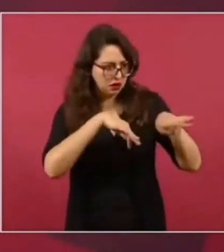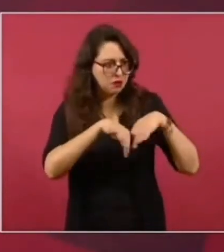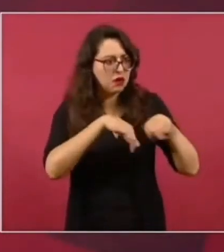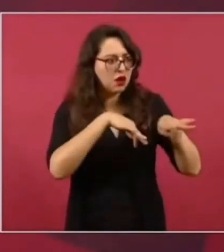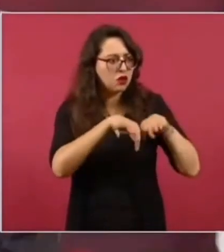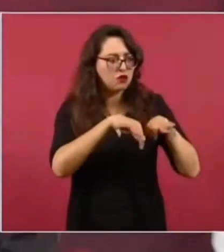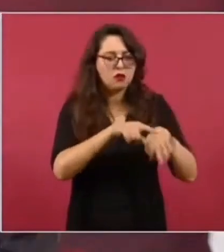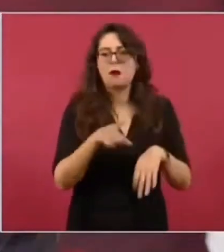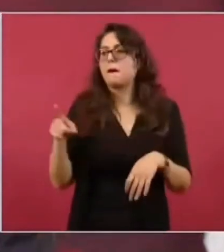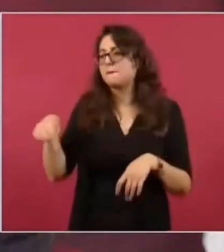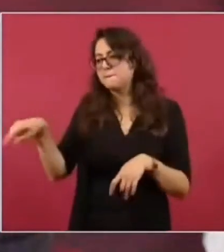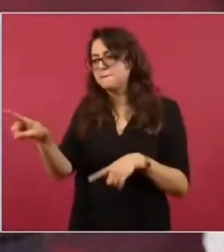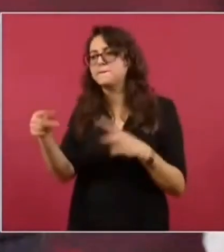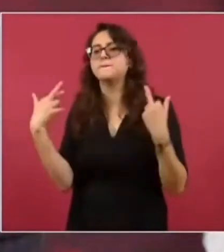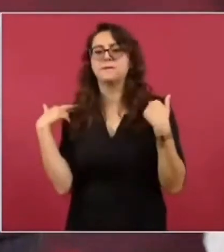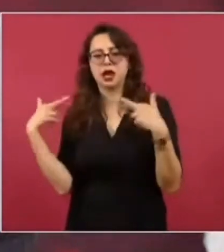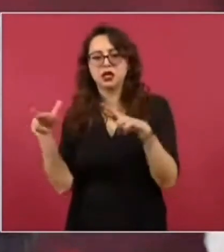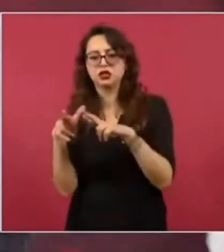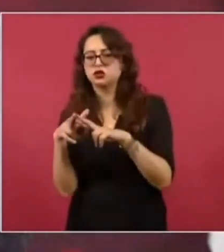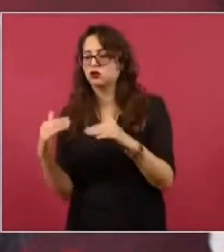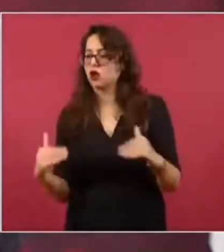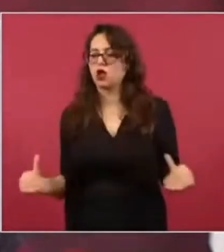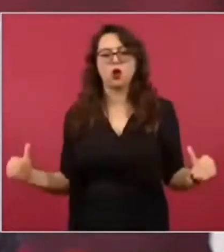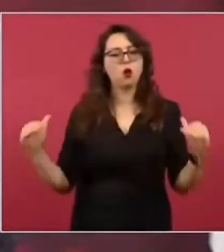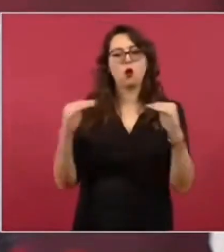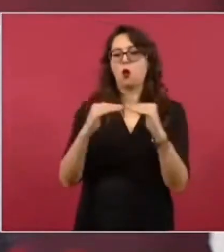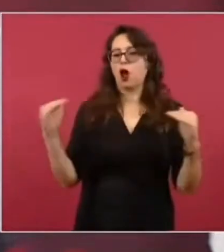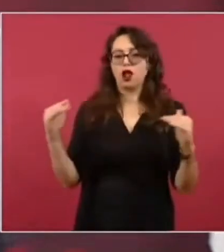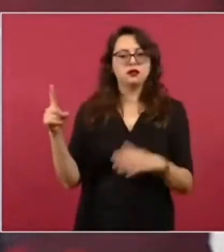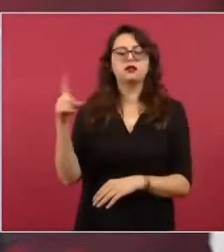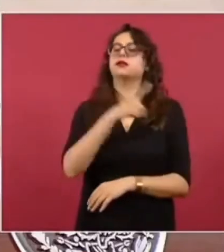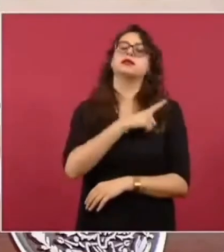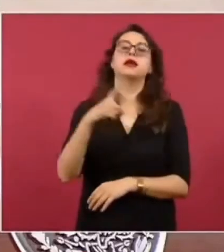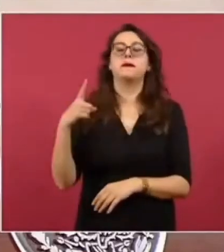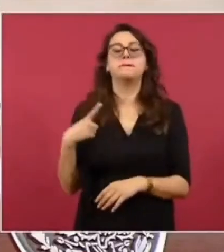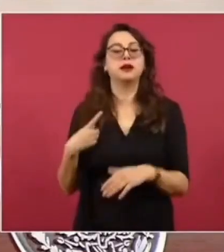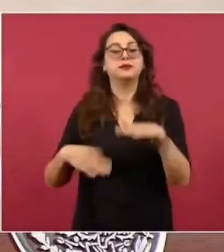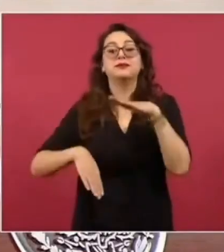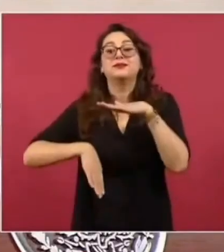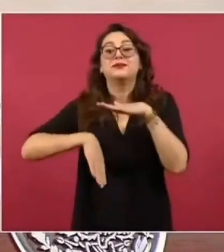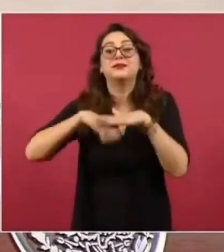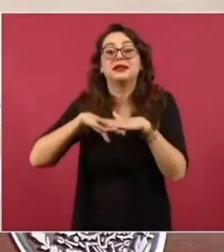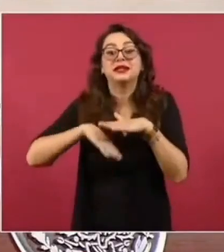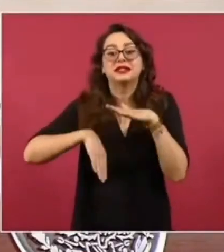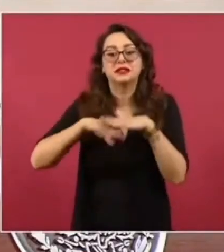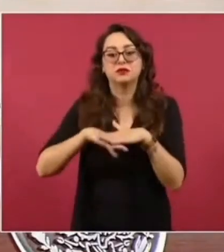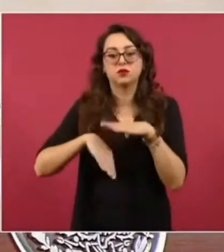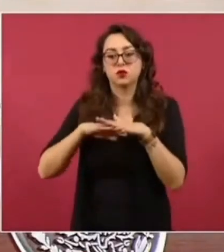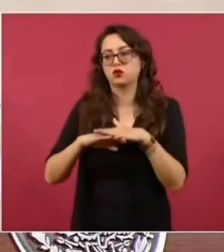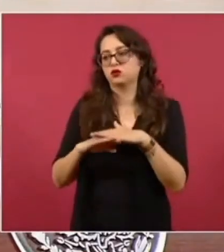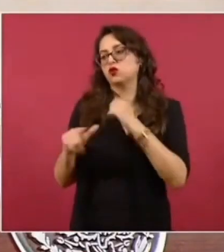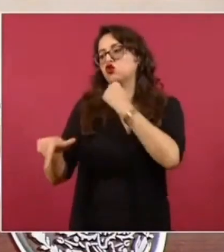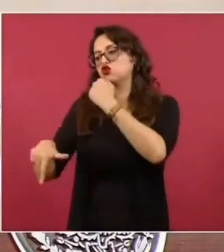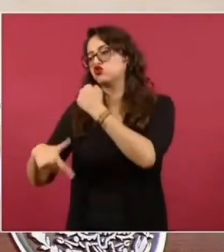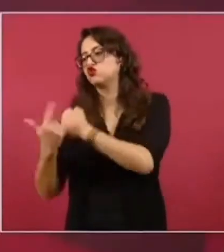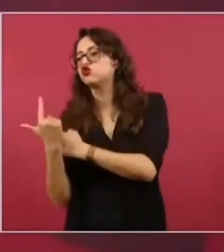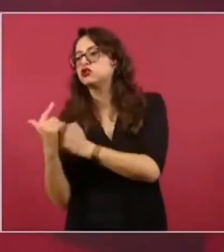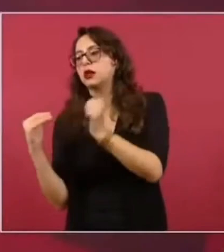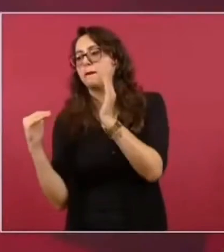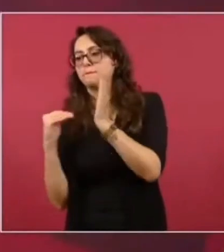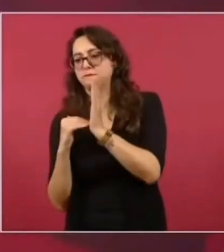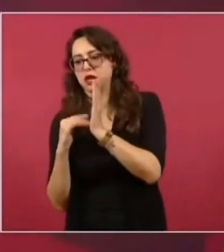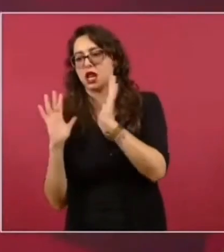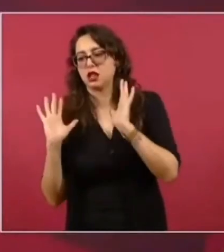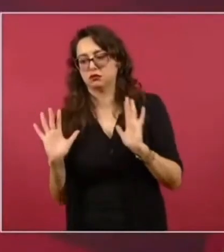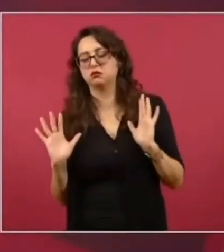como mínimo lo que obtienen en promedio los